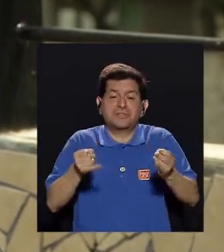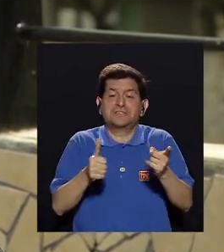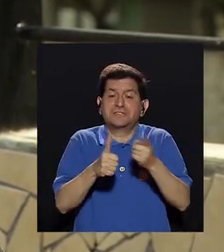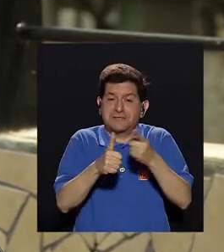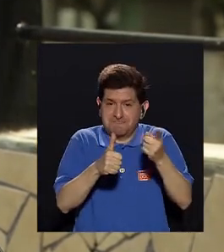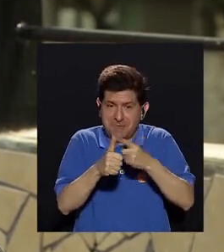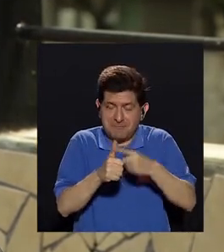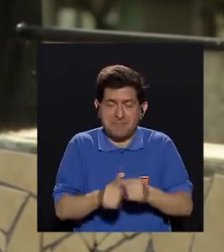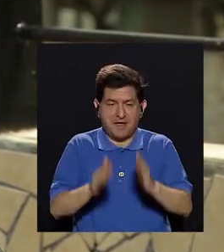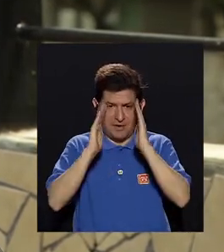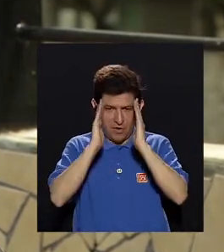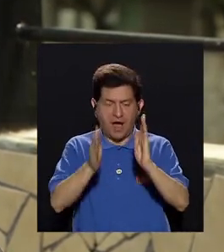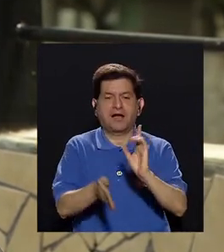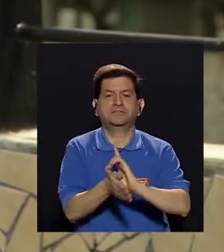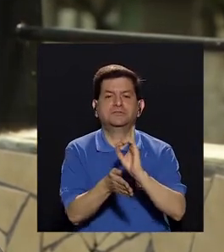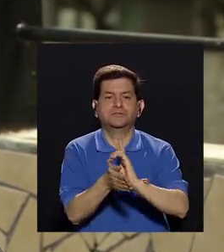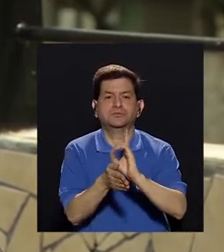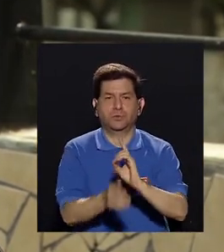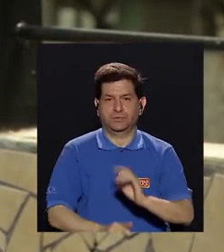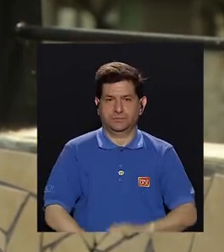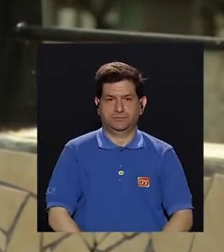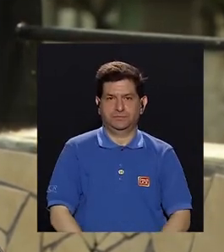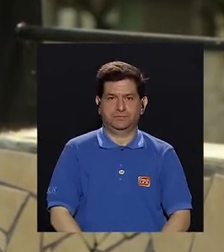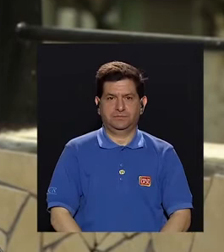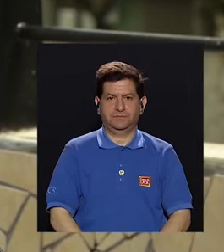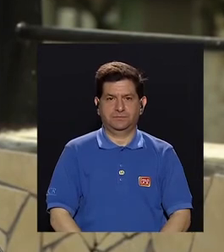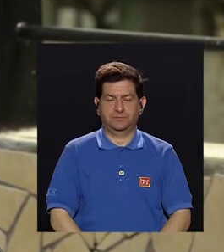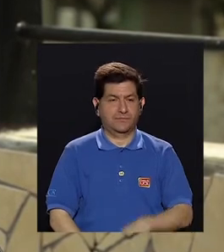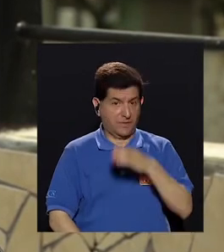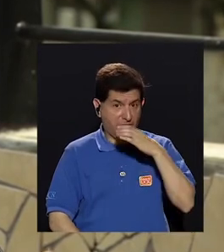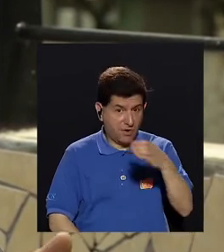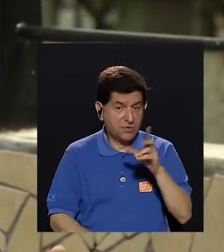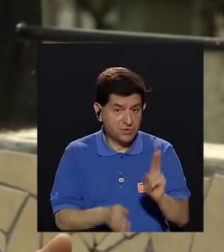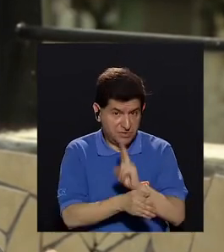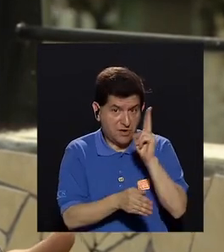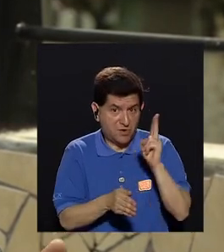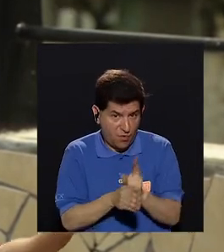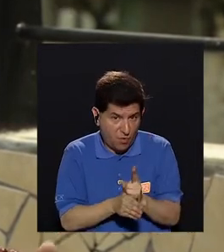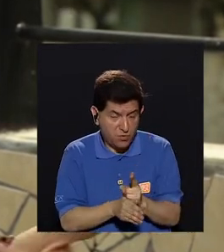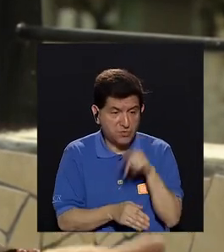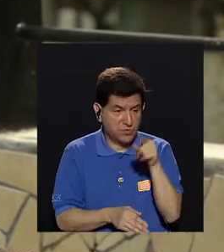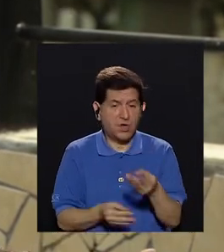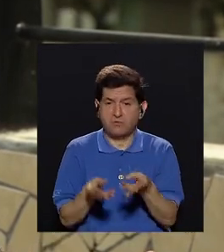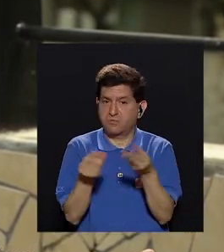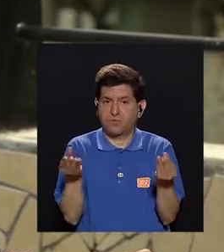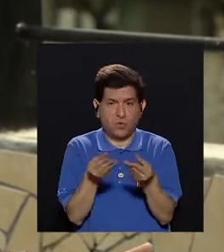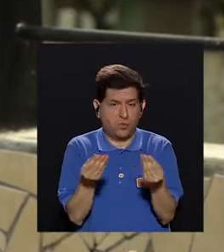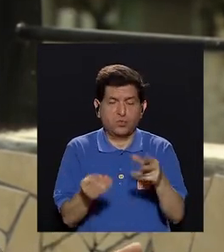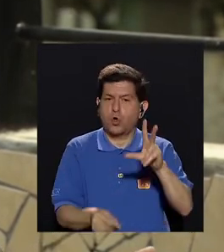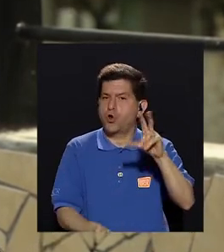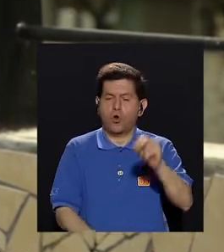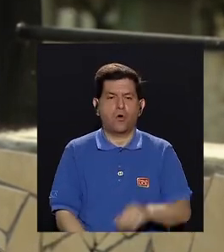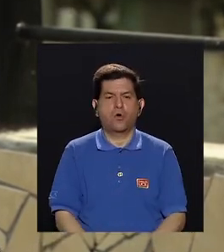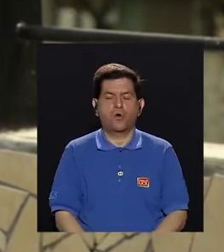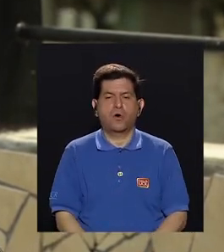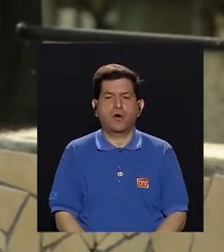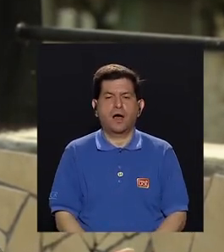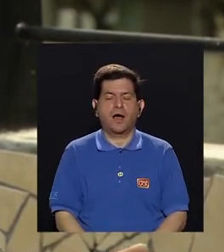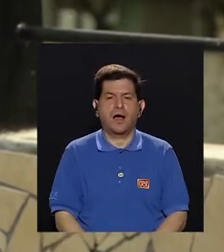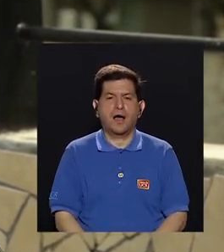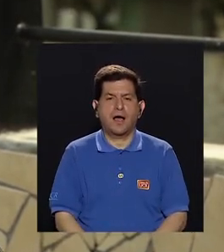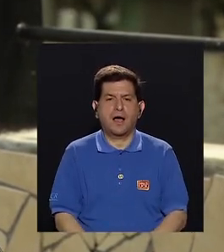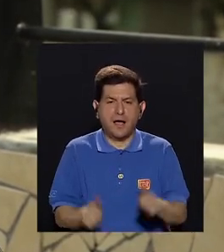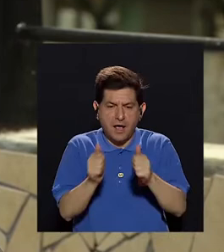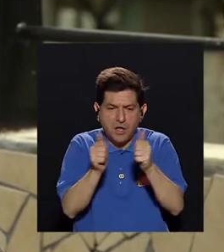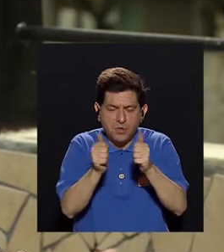recomienda la utilización de ninguno de estos productos. Las toallitas húmedas, mientras la paciente no haya tenido ninguna reacción alérgica, la mujer, pues